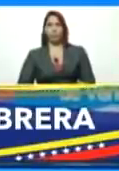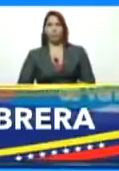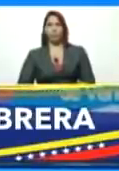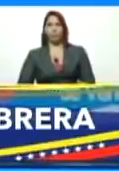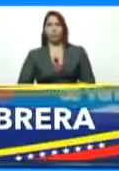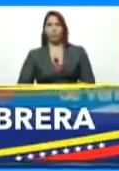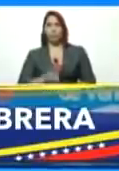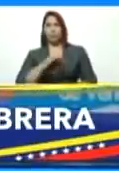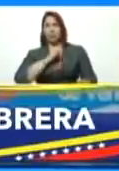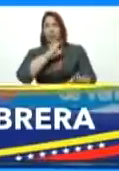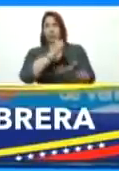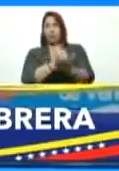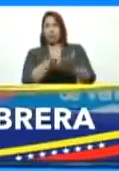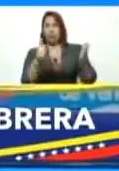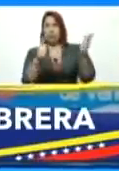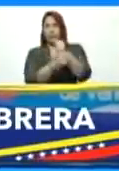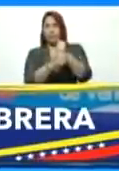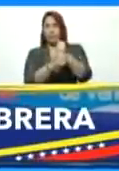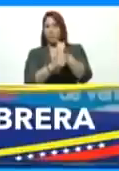identificarlo